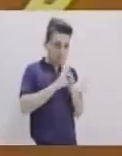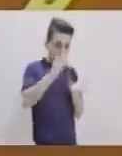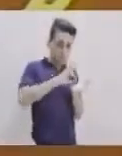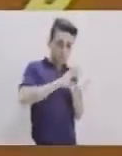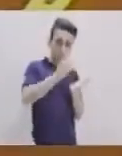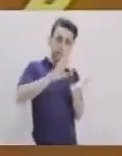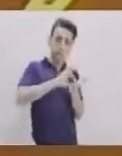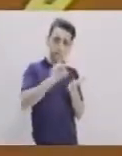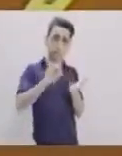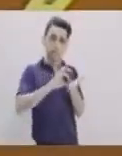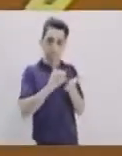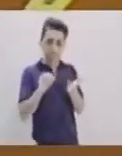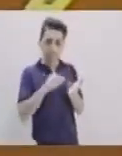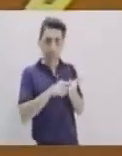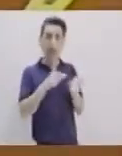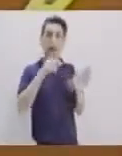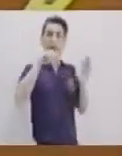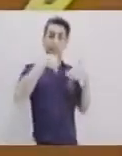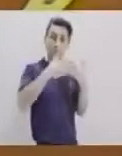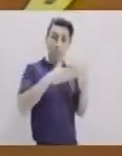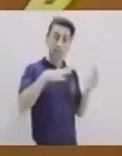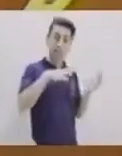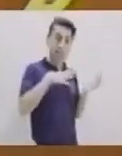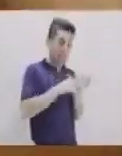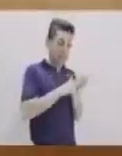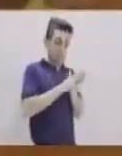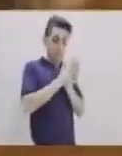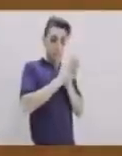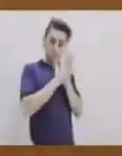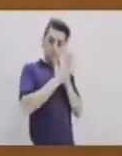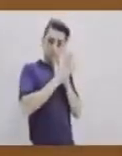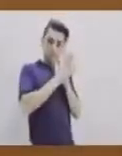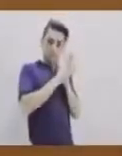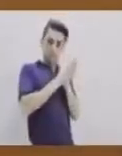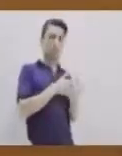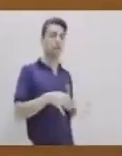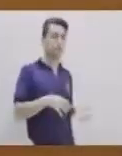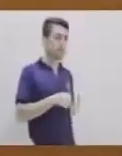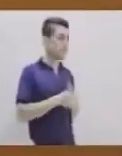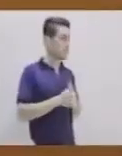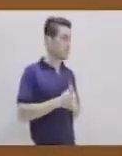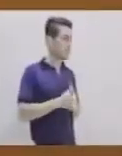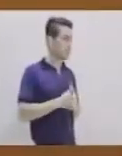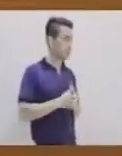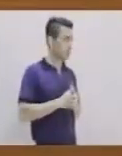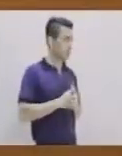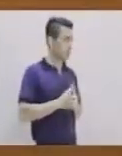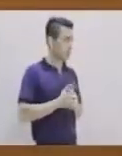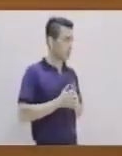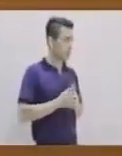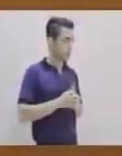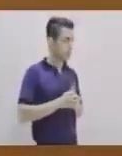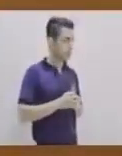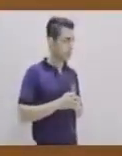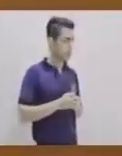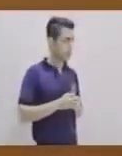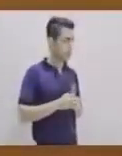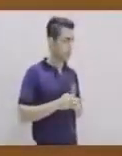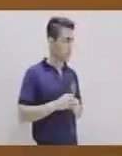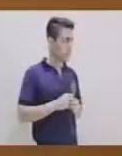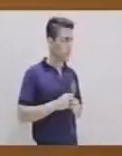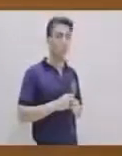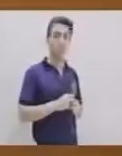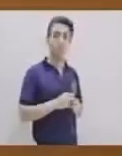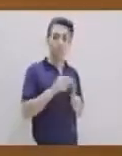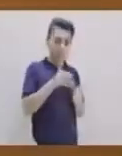eliminando las partes del diseño que yo elegí. Lo que nos vaya quedando aquí, lo mismo lo podemos ir raspando con